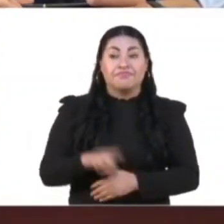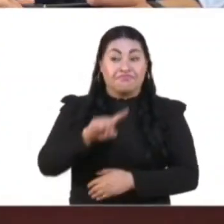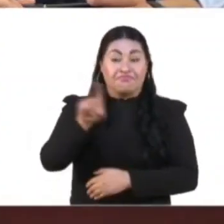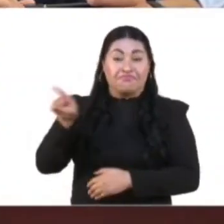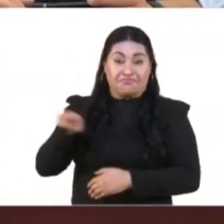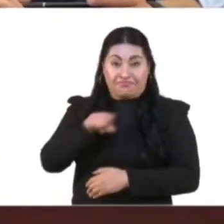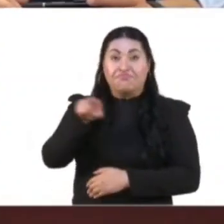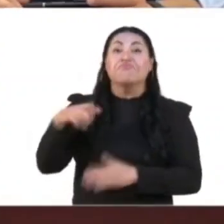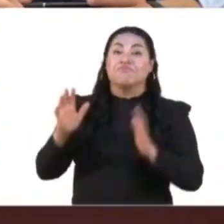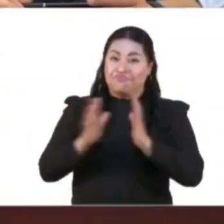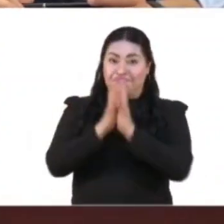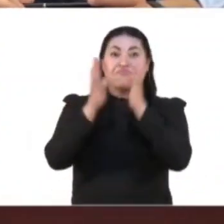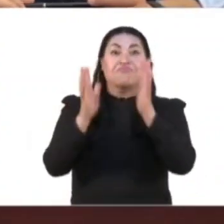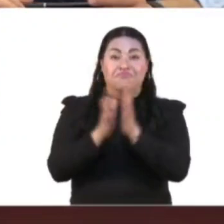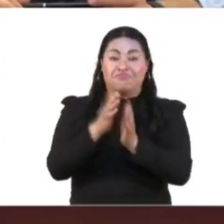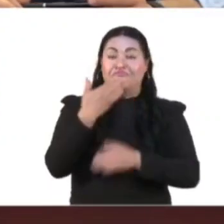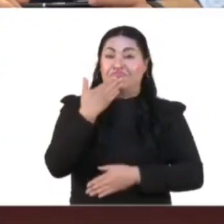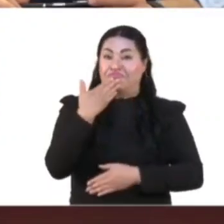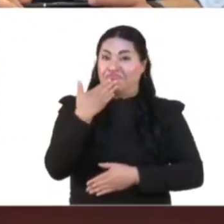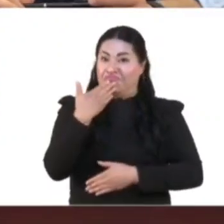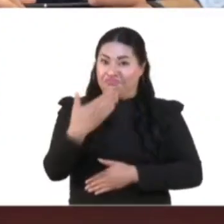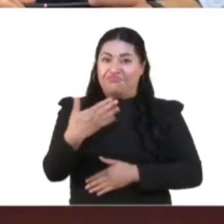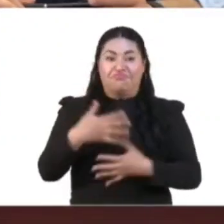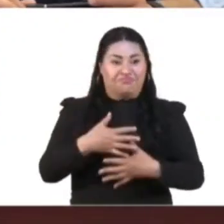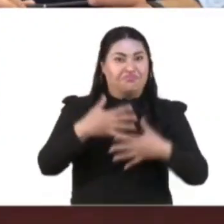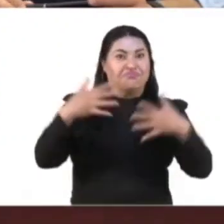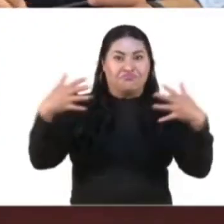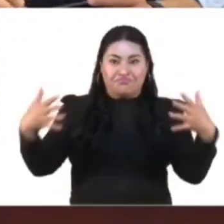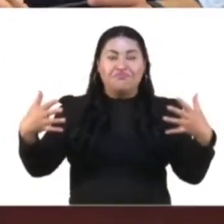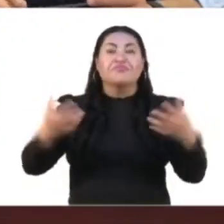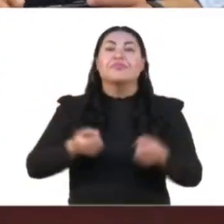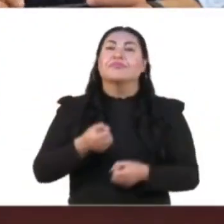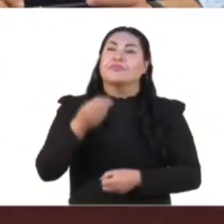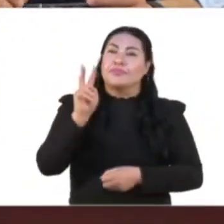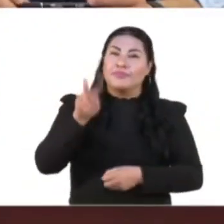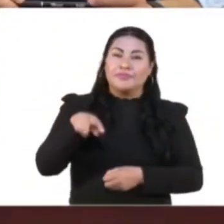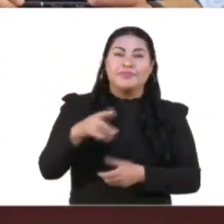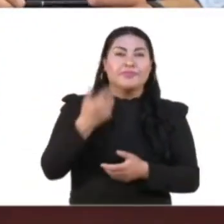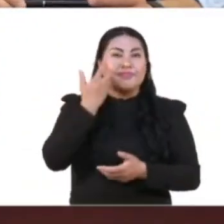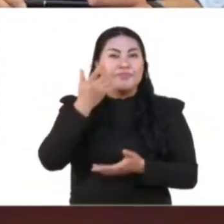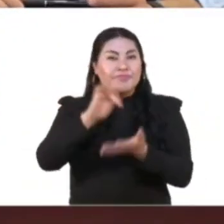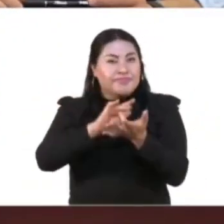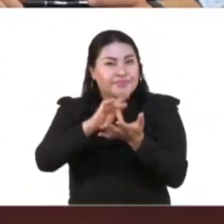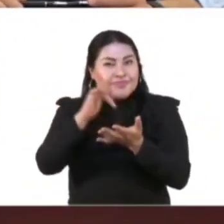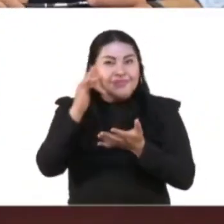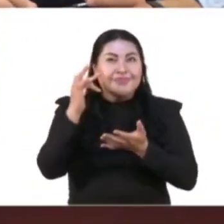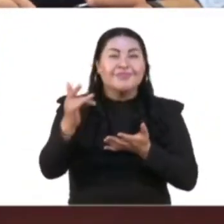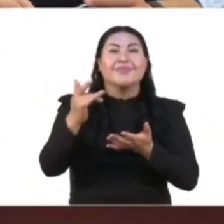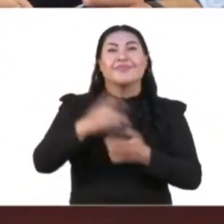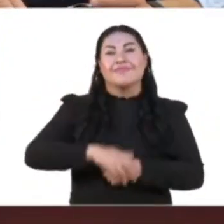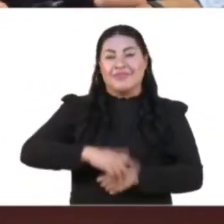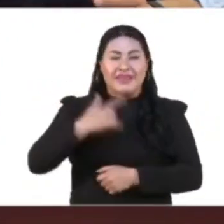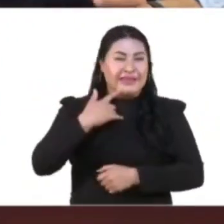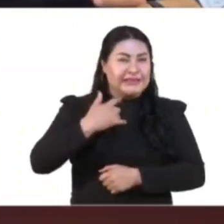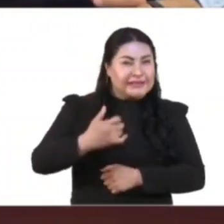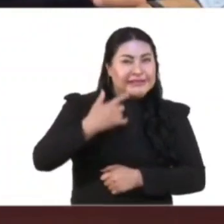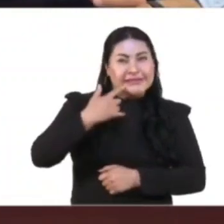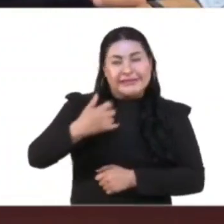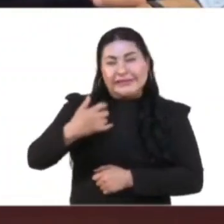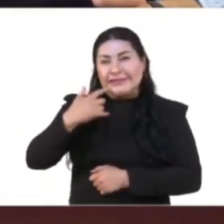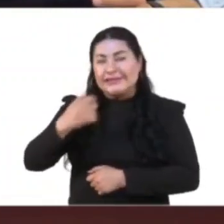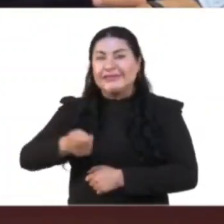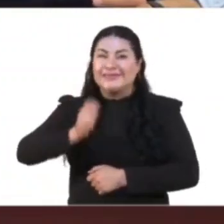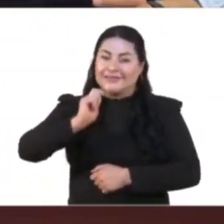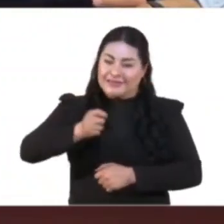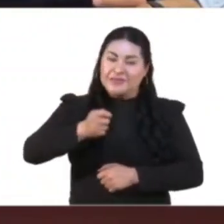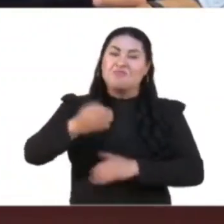una participación muy grande, y pues queremos agradecer este esfuerzo que podemos calificar como un